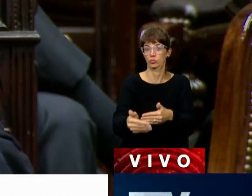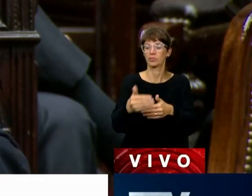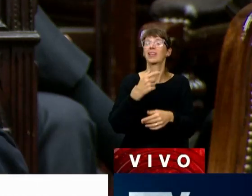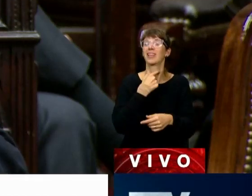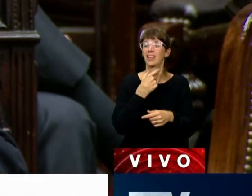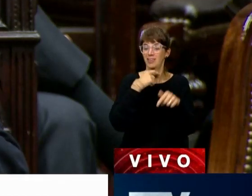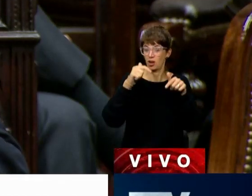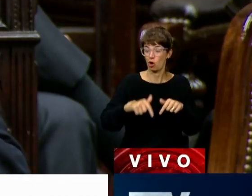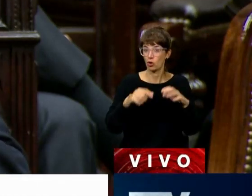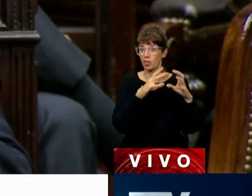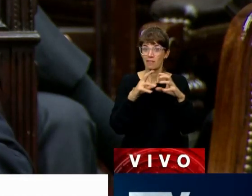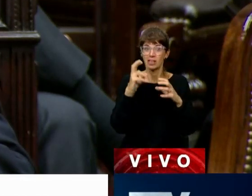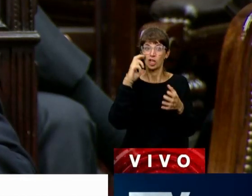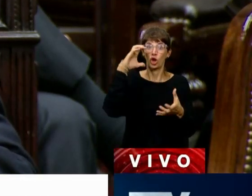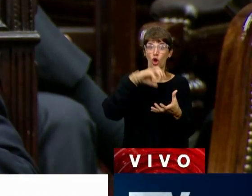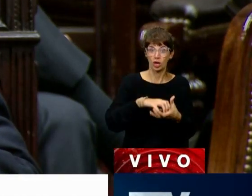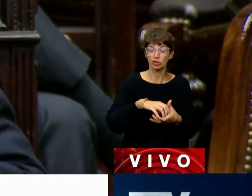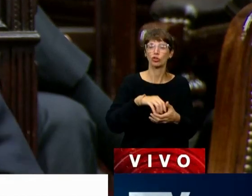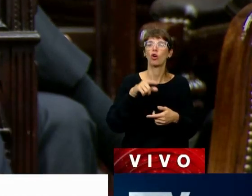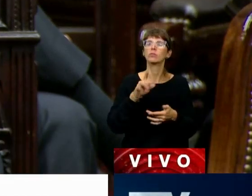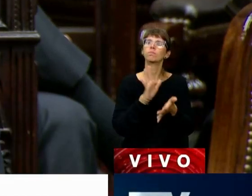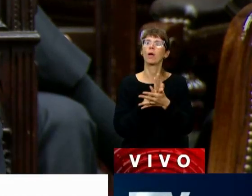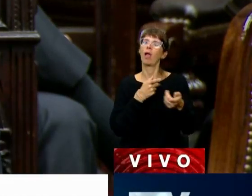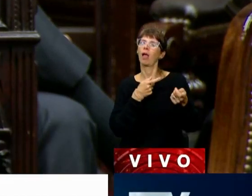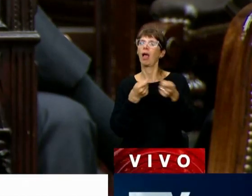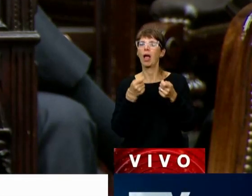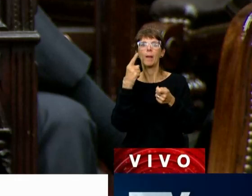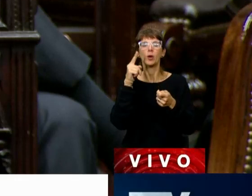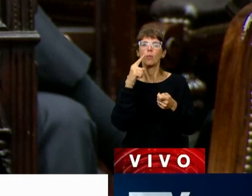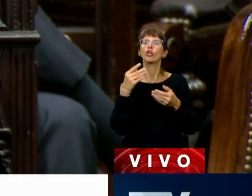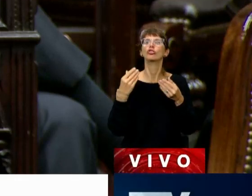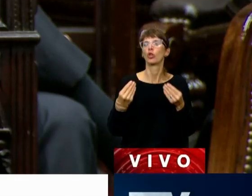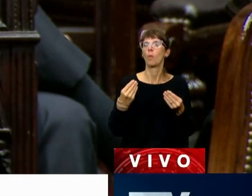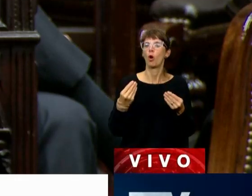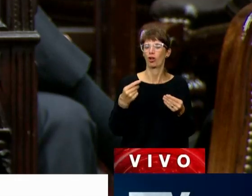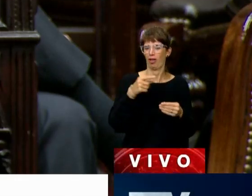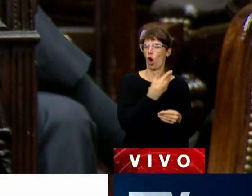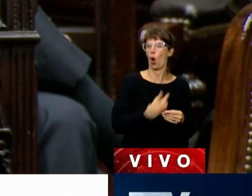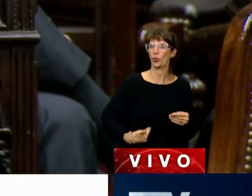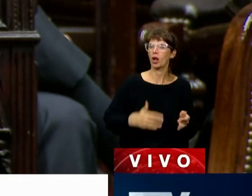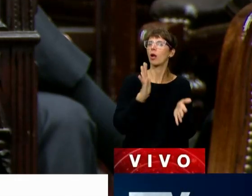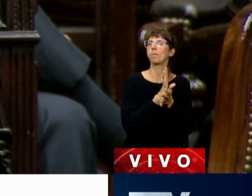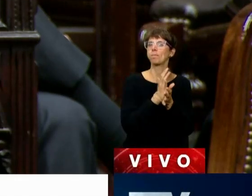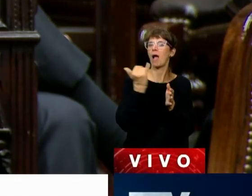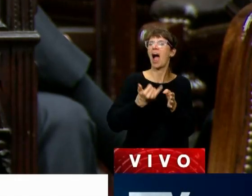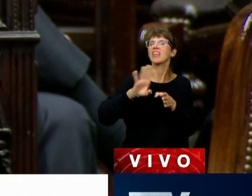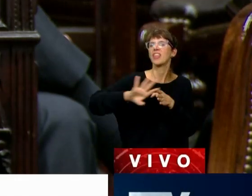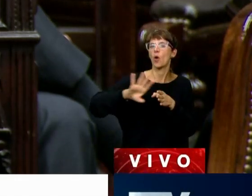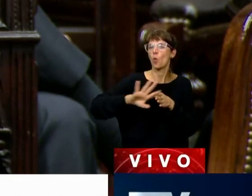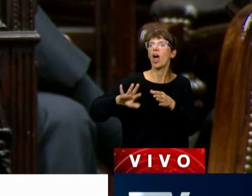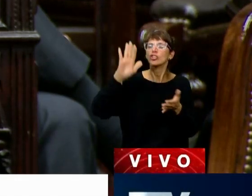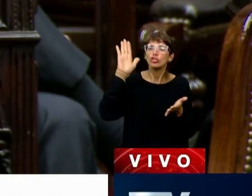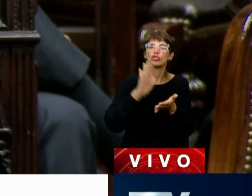hoy en el Congreso es una maniobra para esquivar la deuda pendiente que tiene este gobierno de hacer una